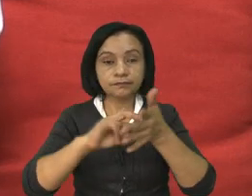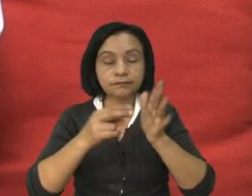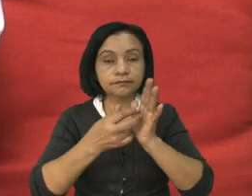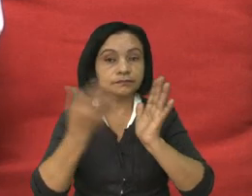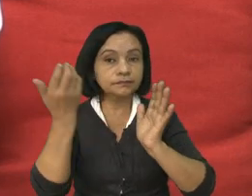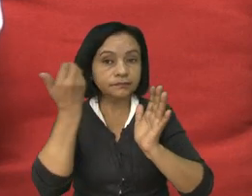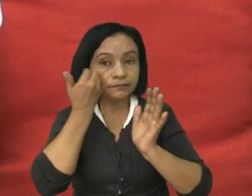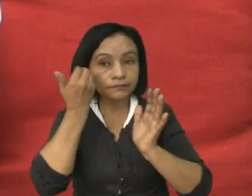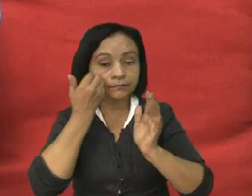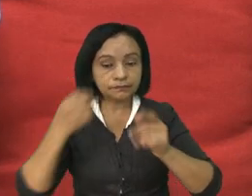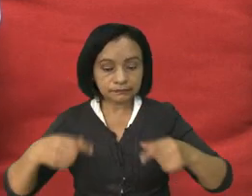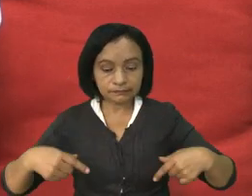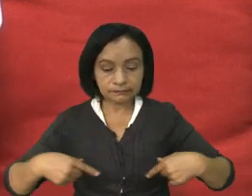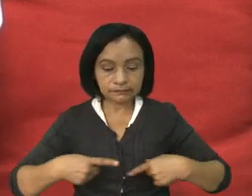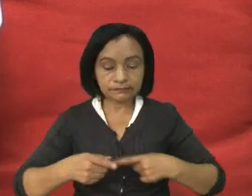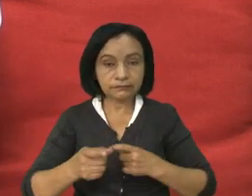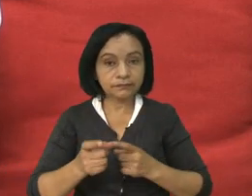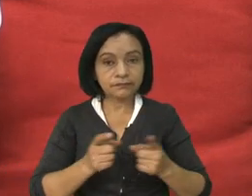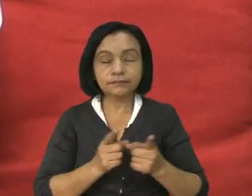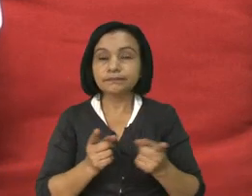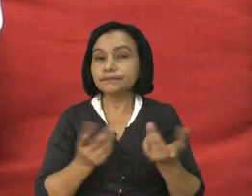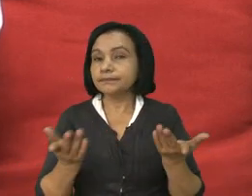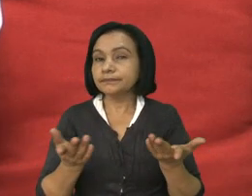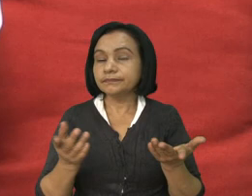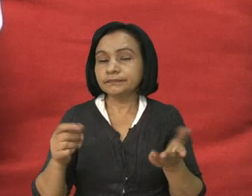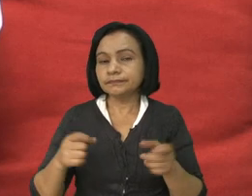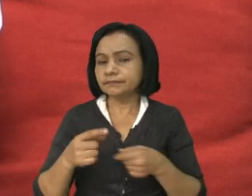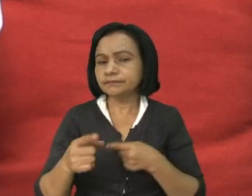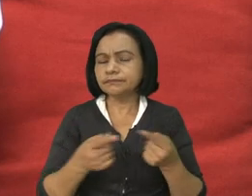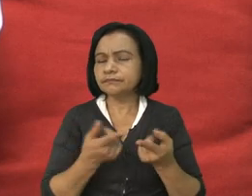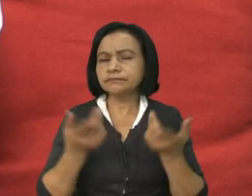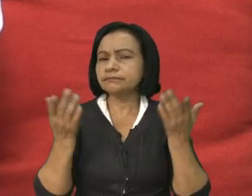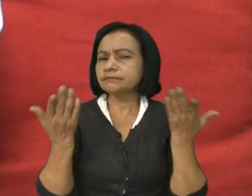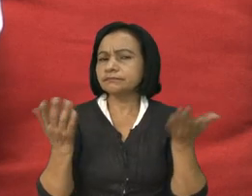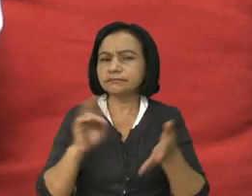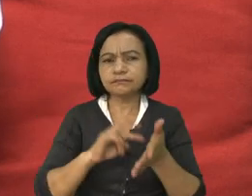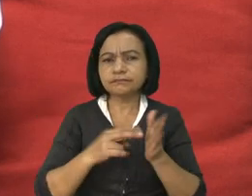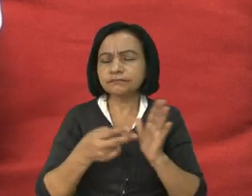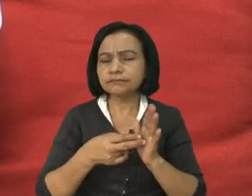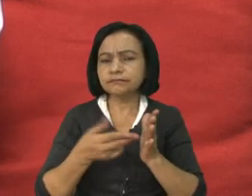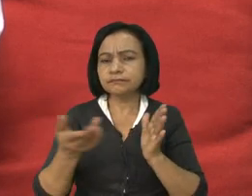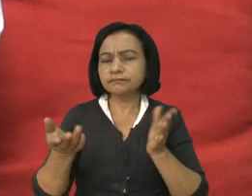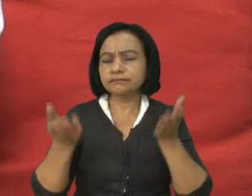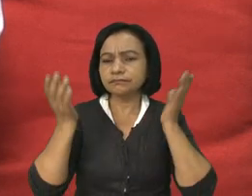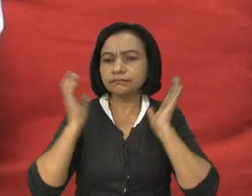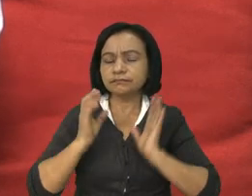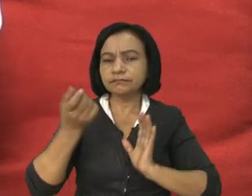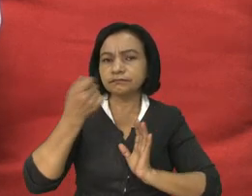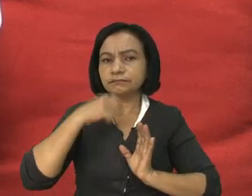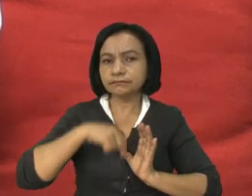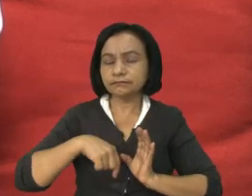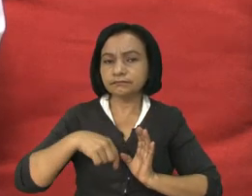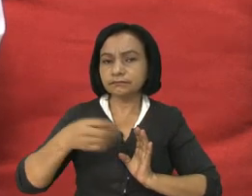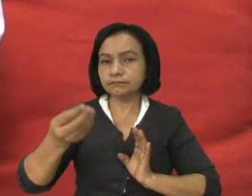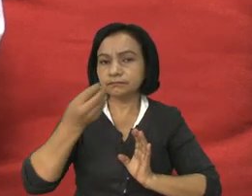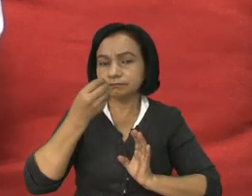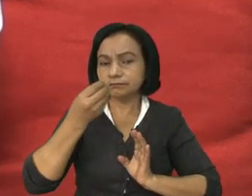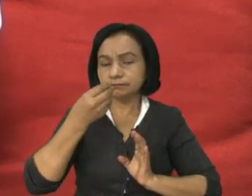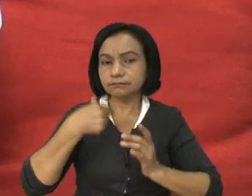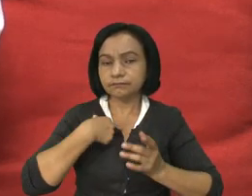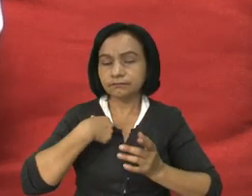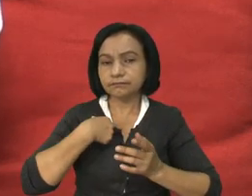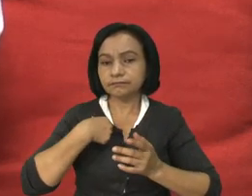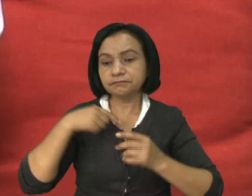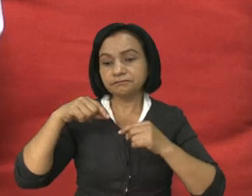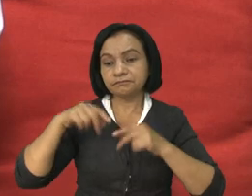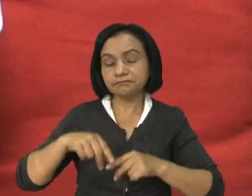enfermedades parasitarias. En sí, un parásito es un microorganismo que se alimenta de un